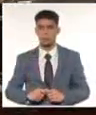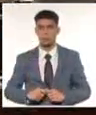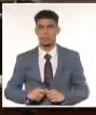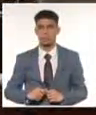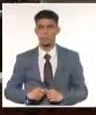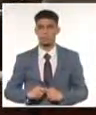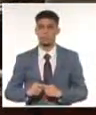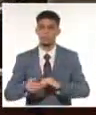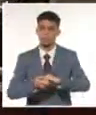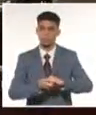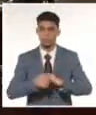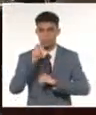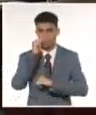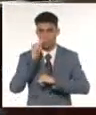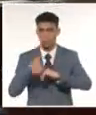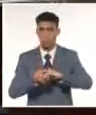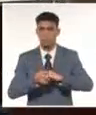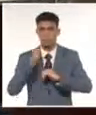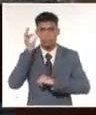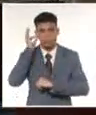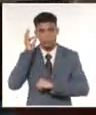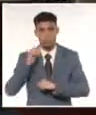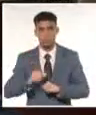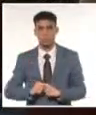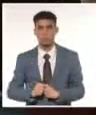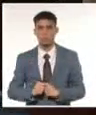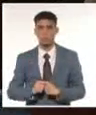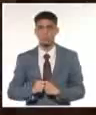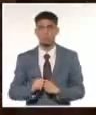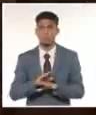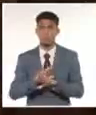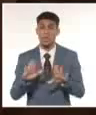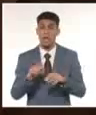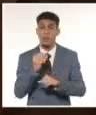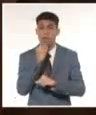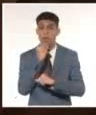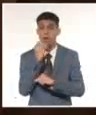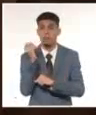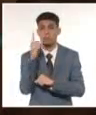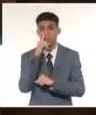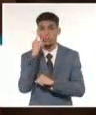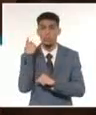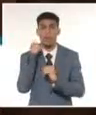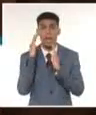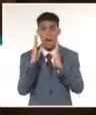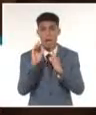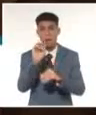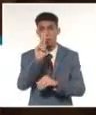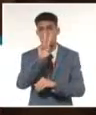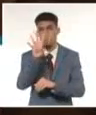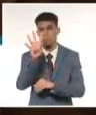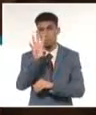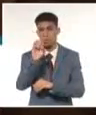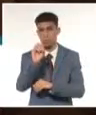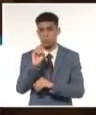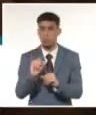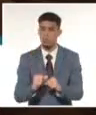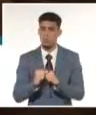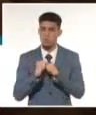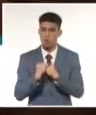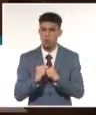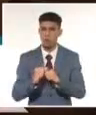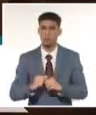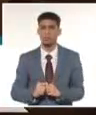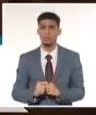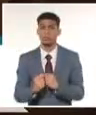Queridas compañeras y compañeros, está a punto de terminar otro año tremendo. Los pesimistas dirán que